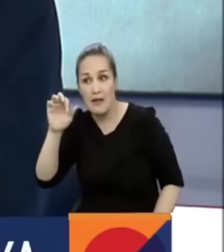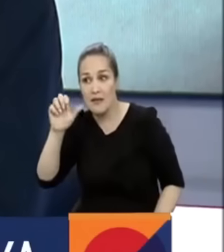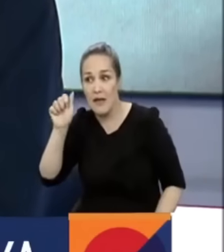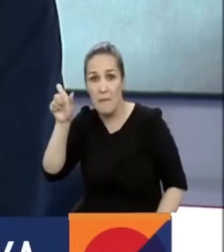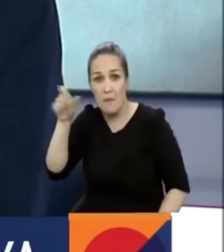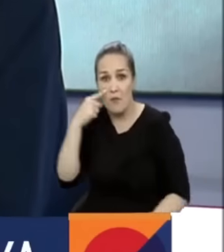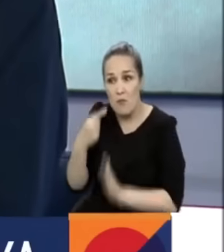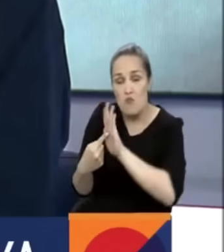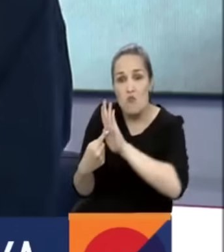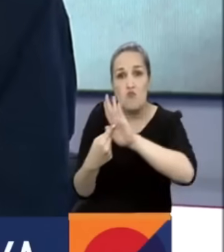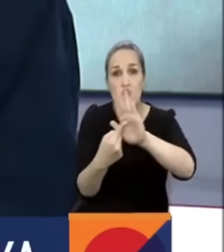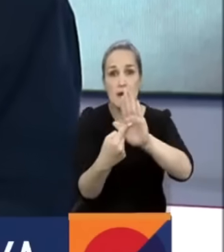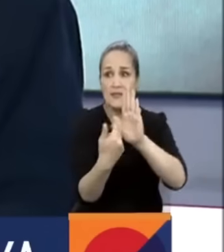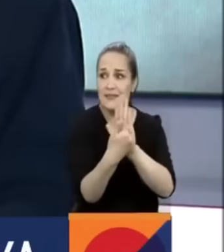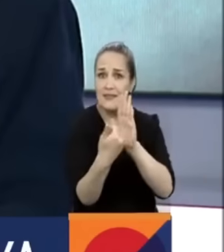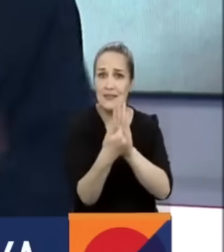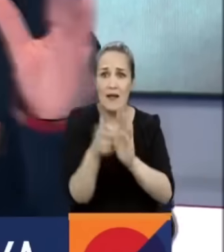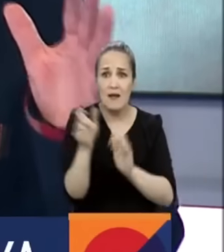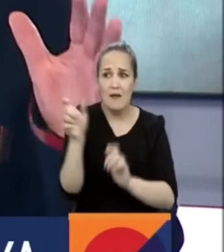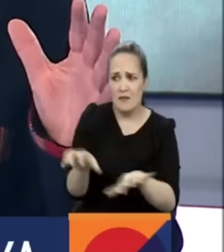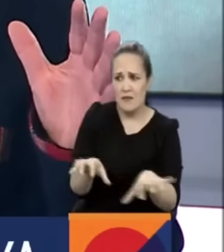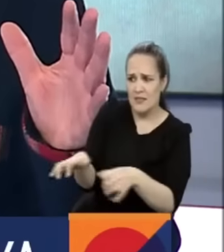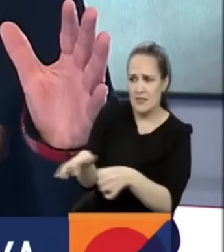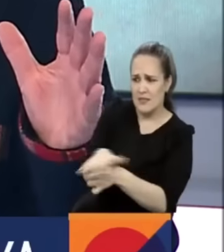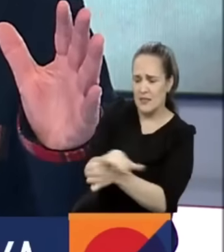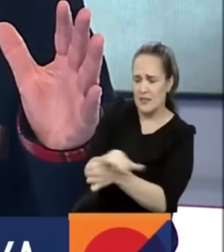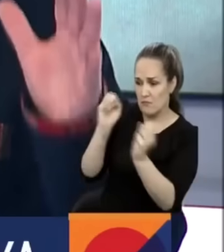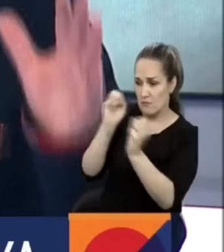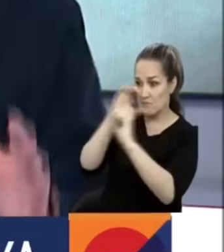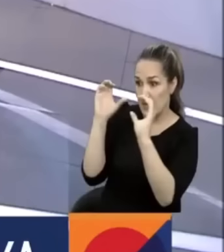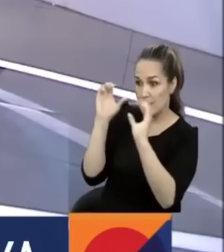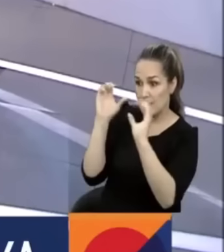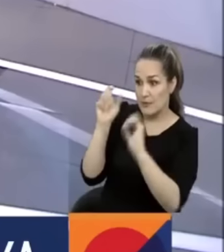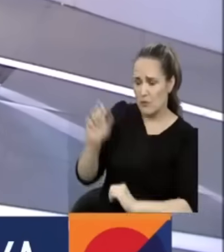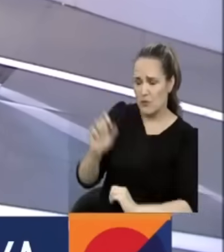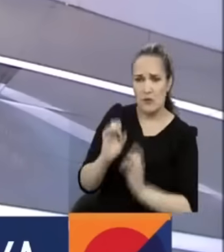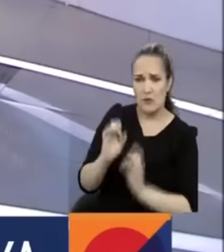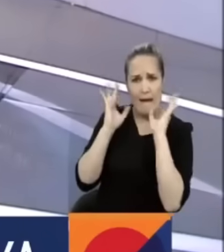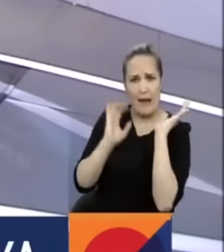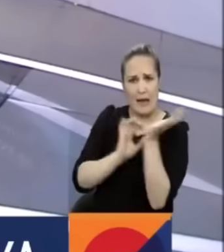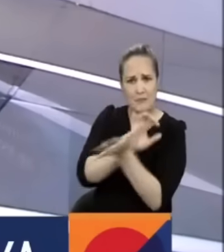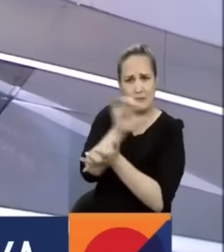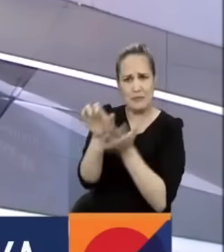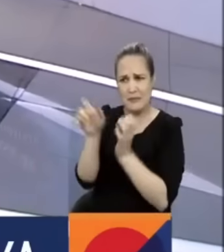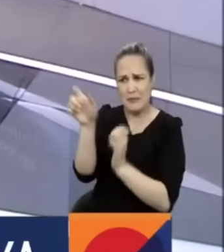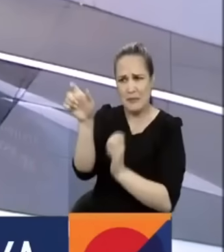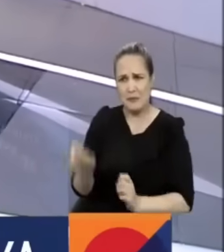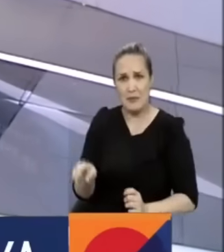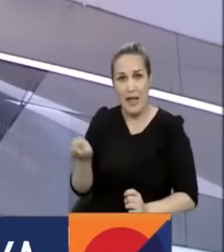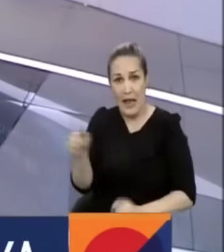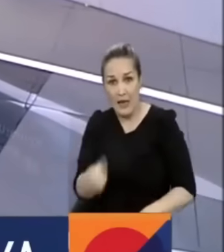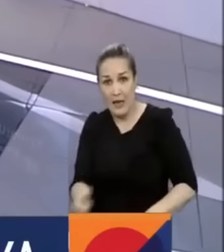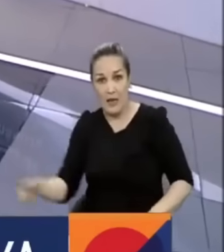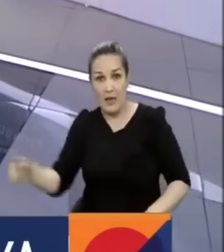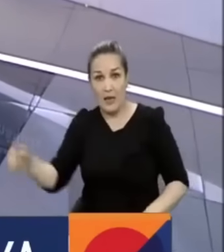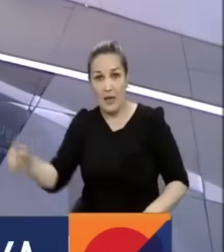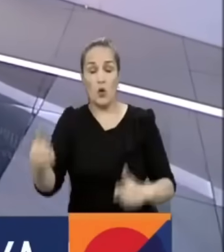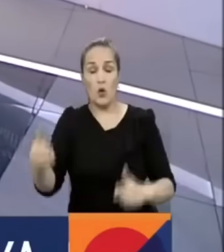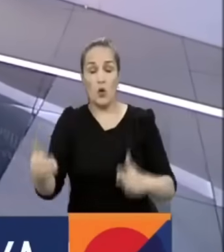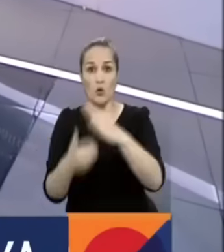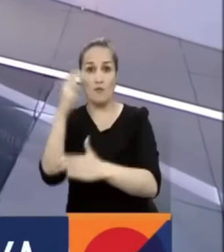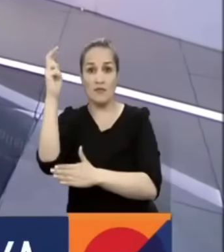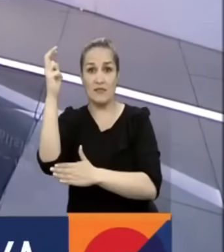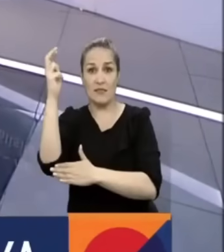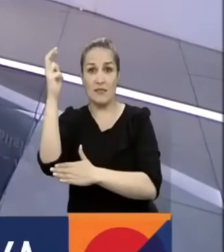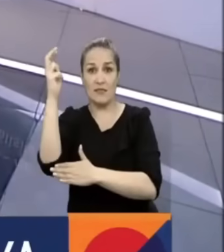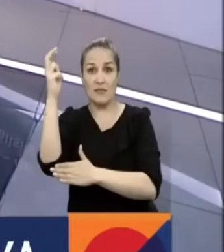se develan unas situaciones realmente asombrosas y catastróficas para la institucionalidad de la Fiscalía, en el sentido de que un